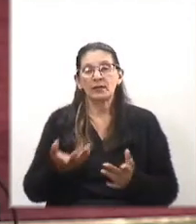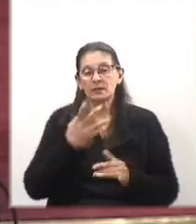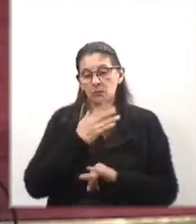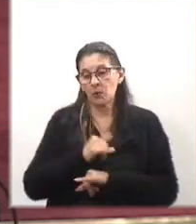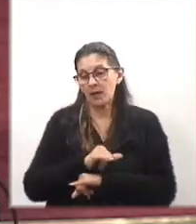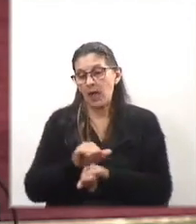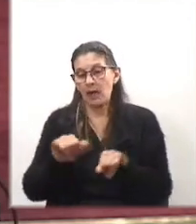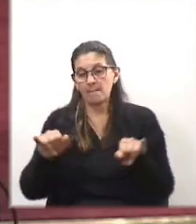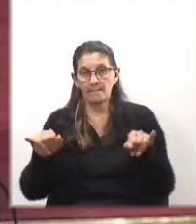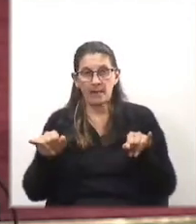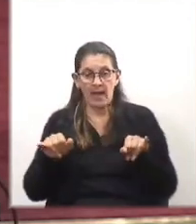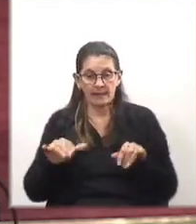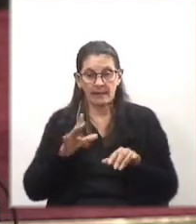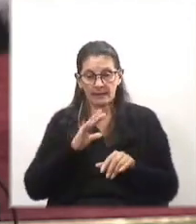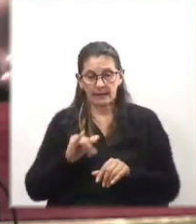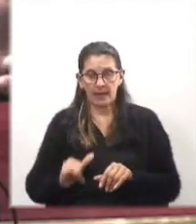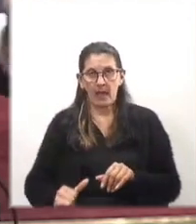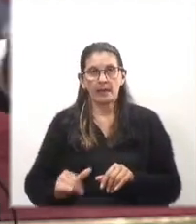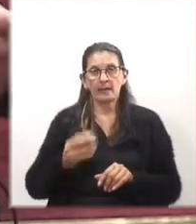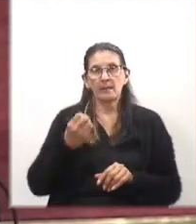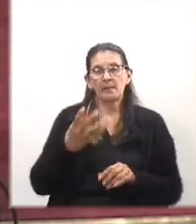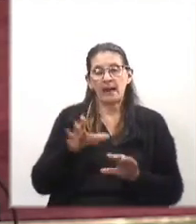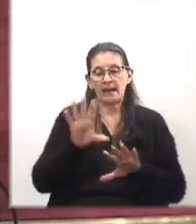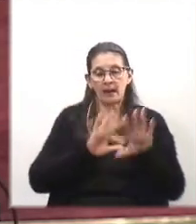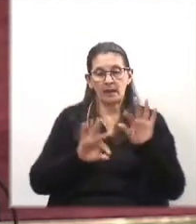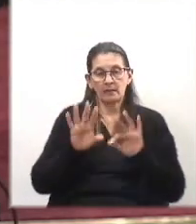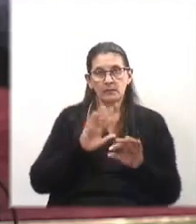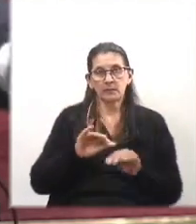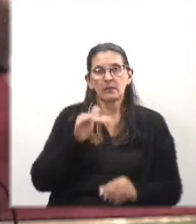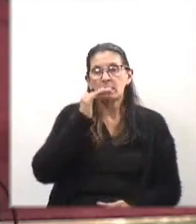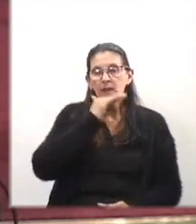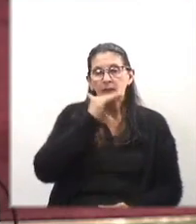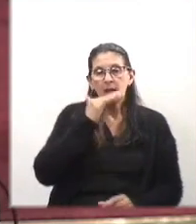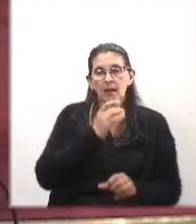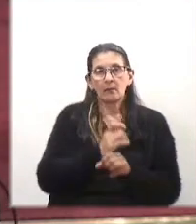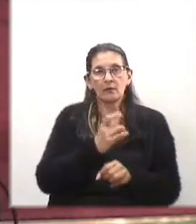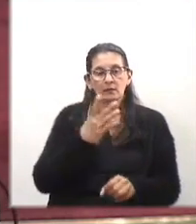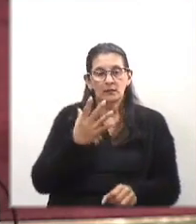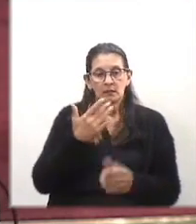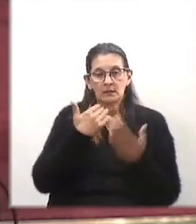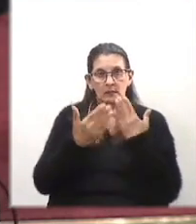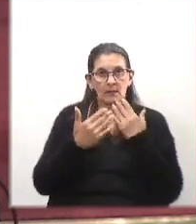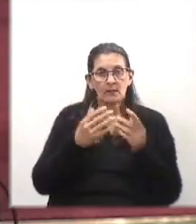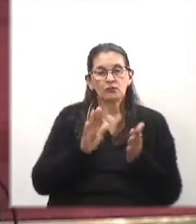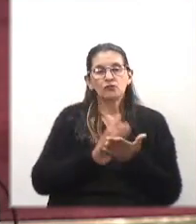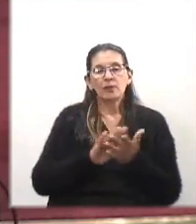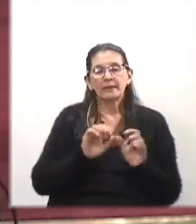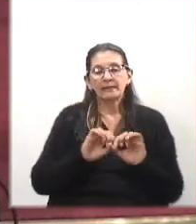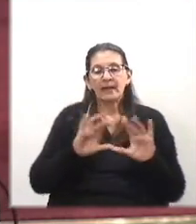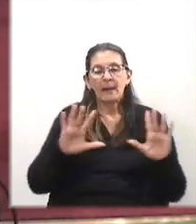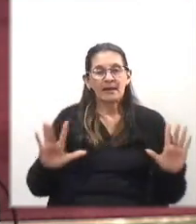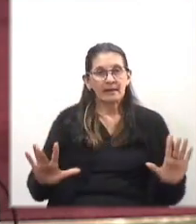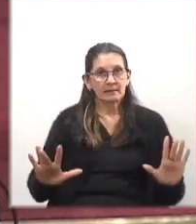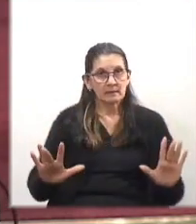campañas que hubieron para las elecciones de la caja de profesionales, lo que se hablaba era sobre la